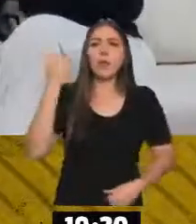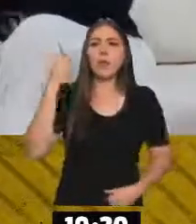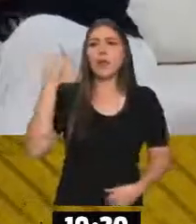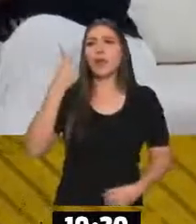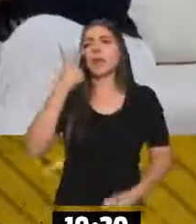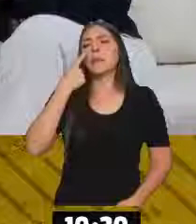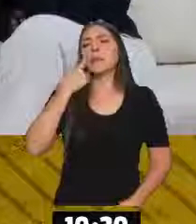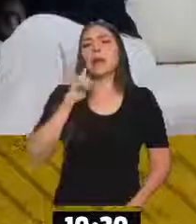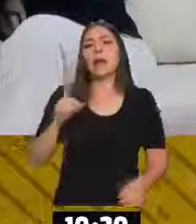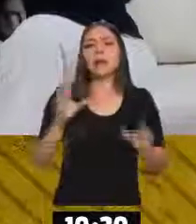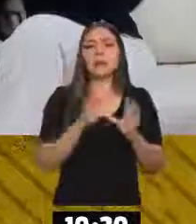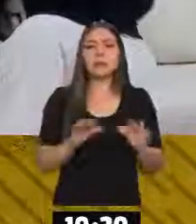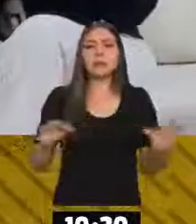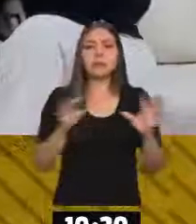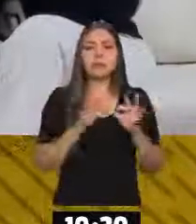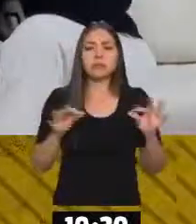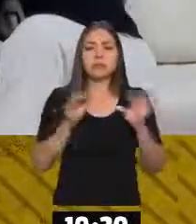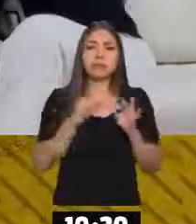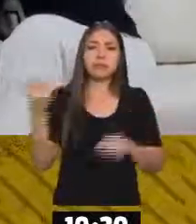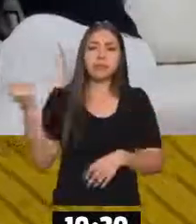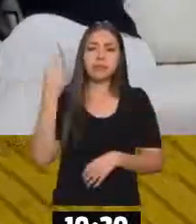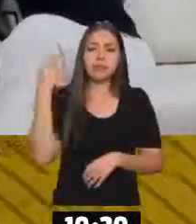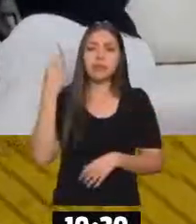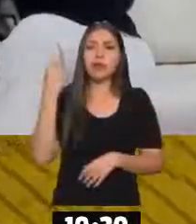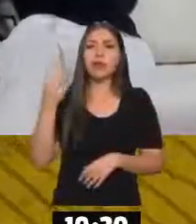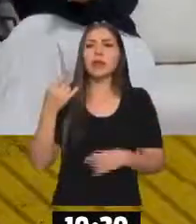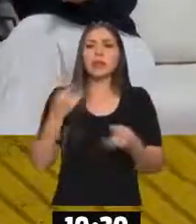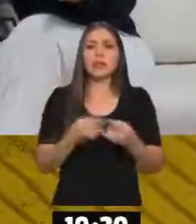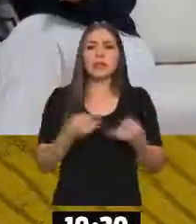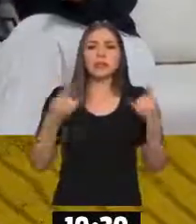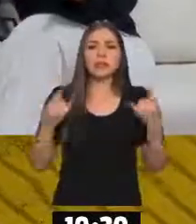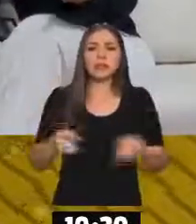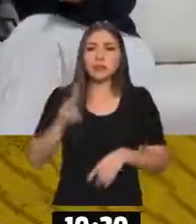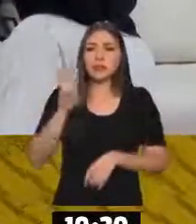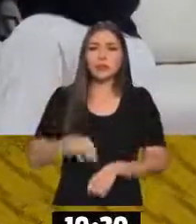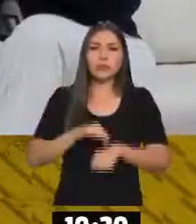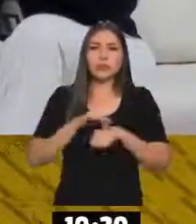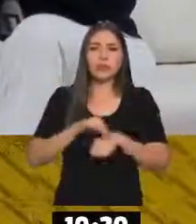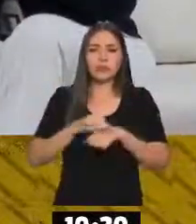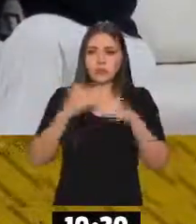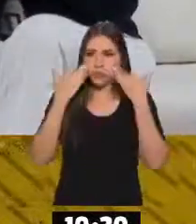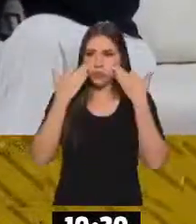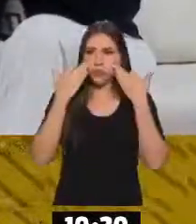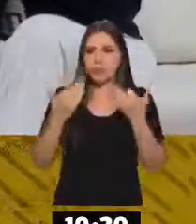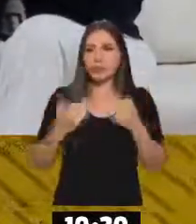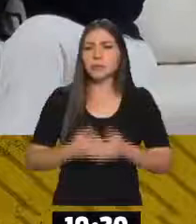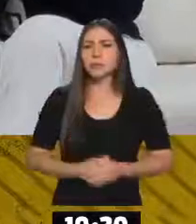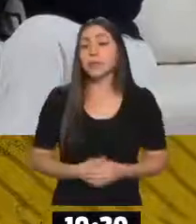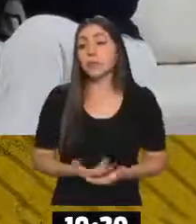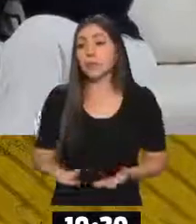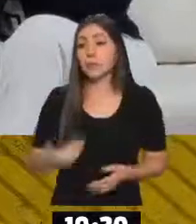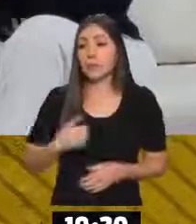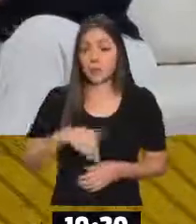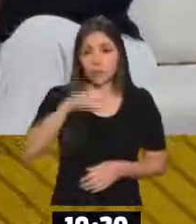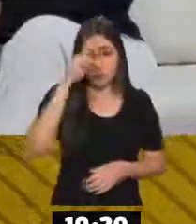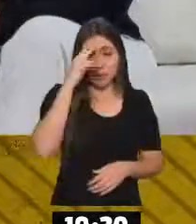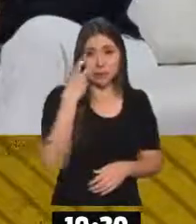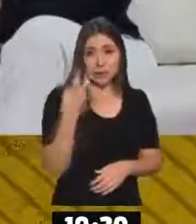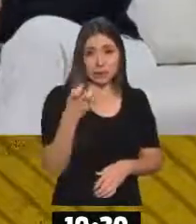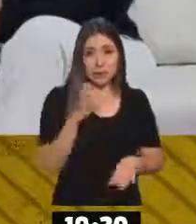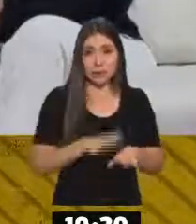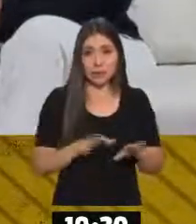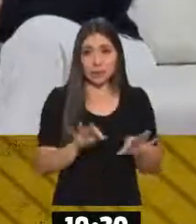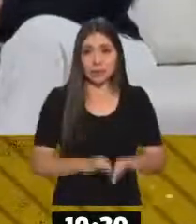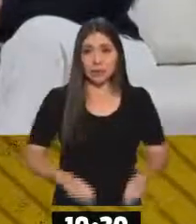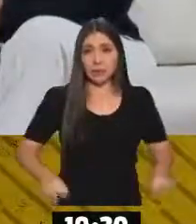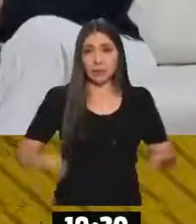damos conferencias con ponentes, con testimonios reales. Uh-huh. Yo creo que esa parte fue la parte más fundamental